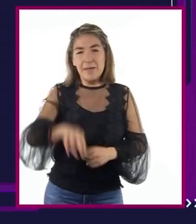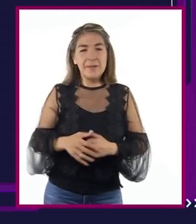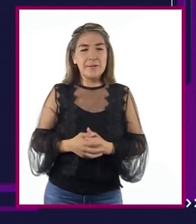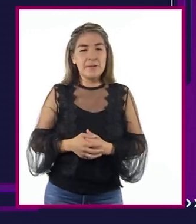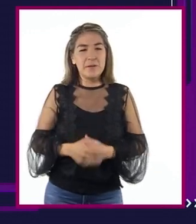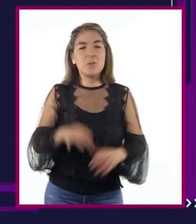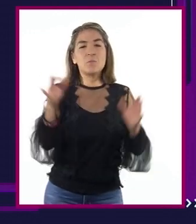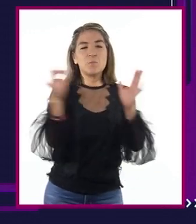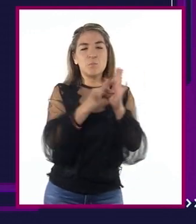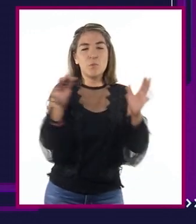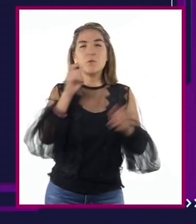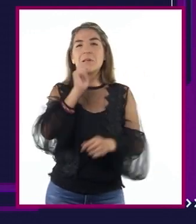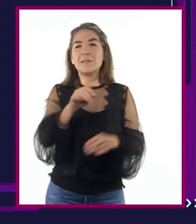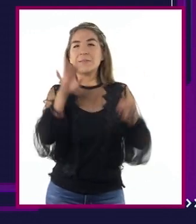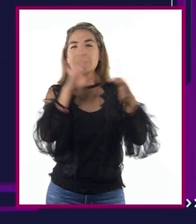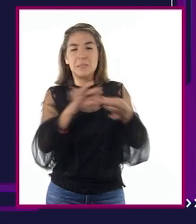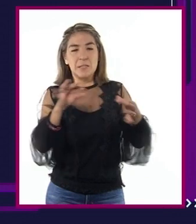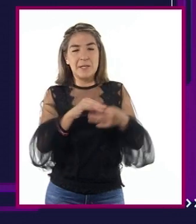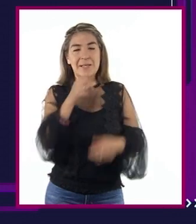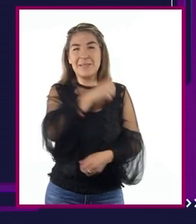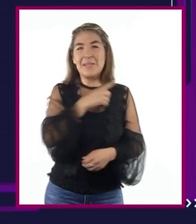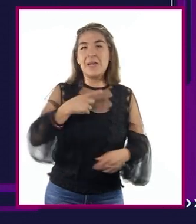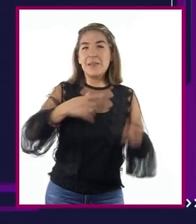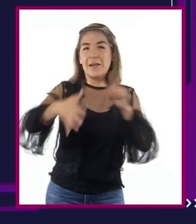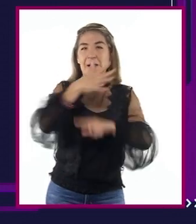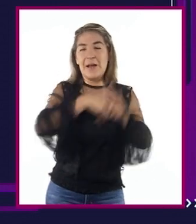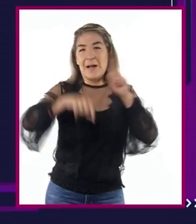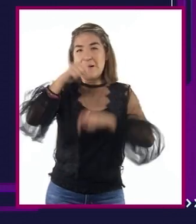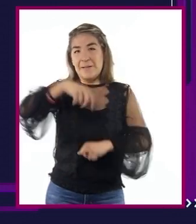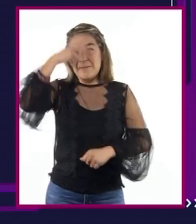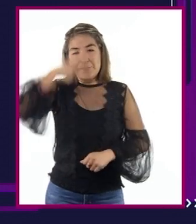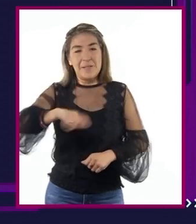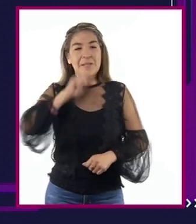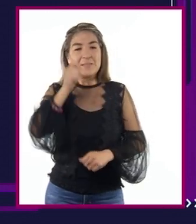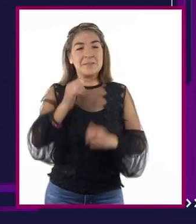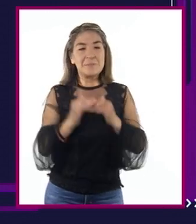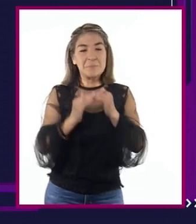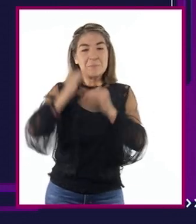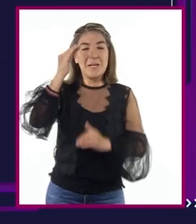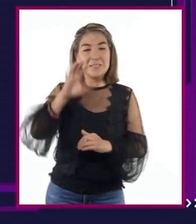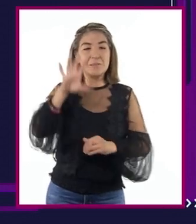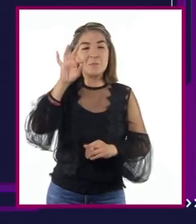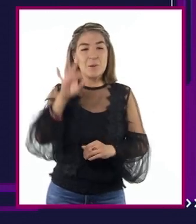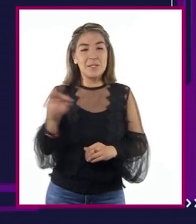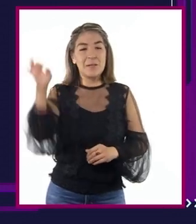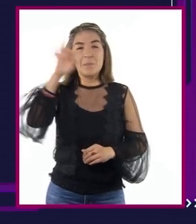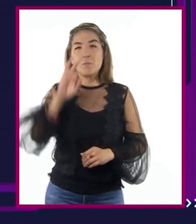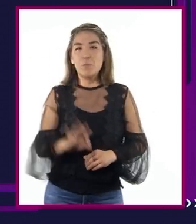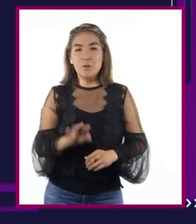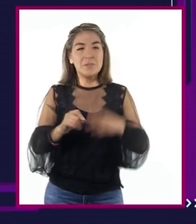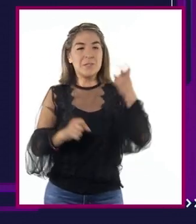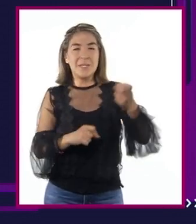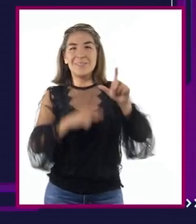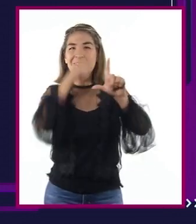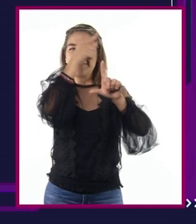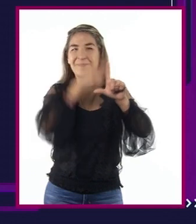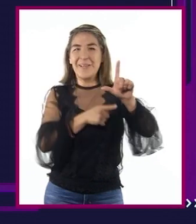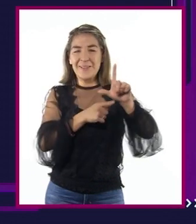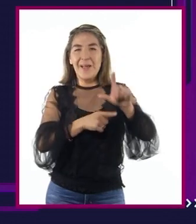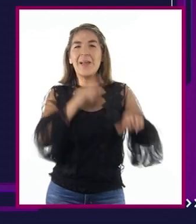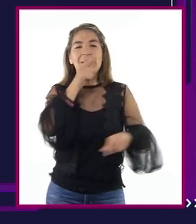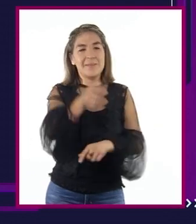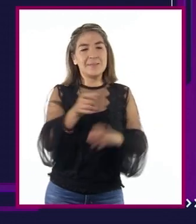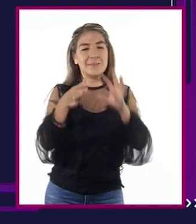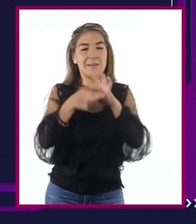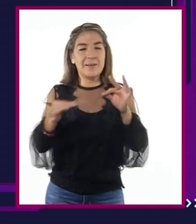que el punto que indica la deuda pública de México está arriba del 40 del eje vertical, podemos